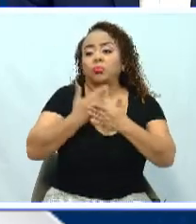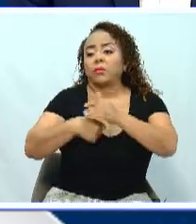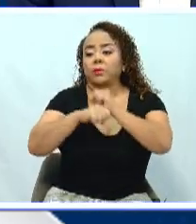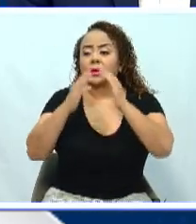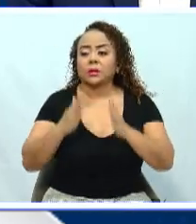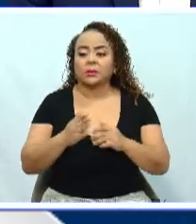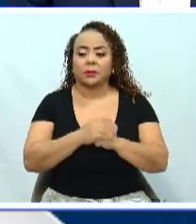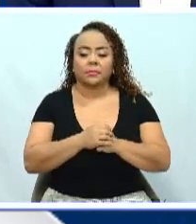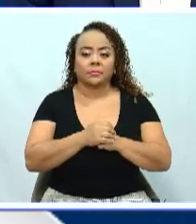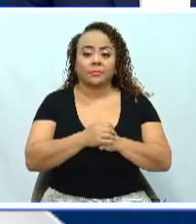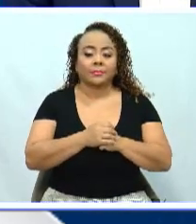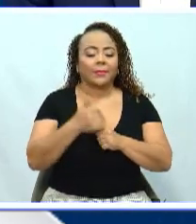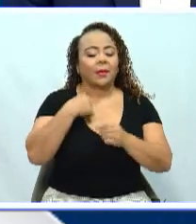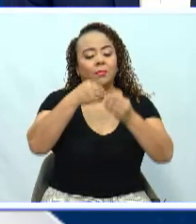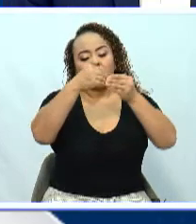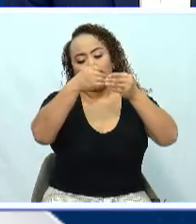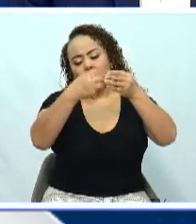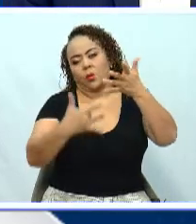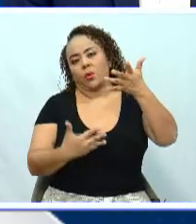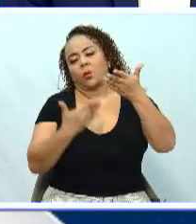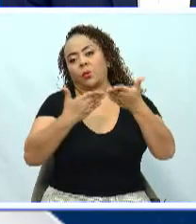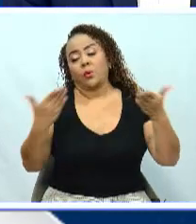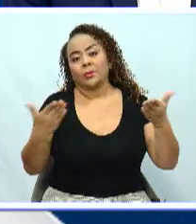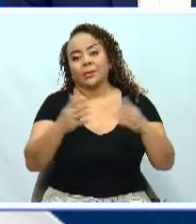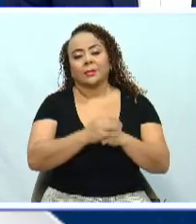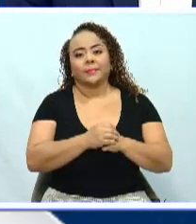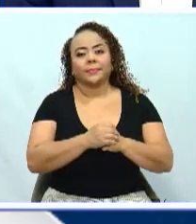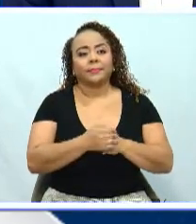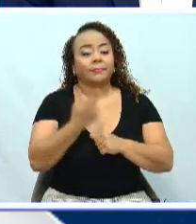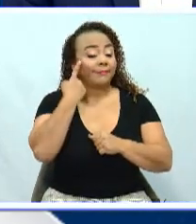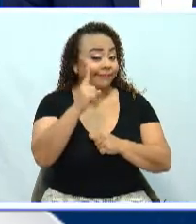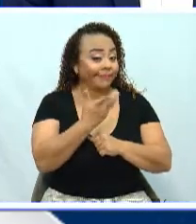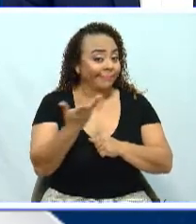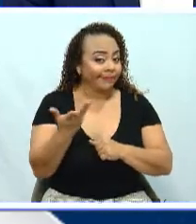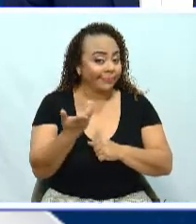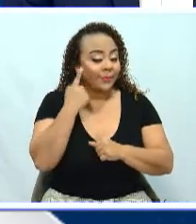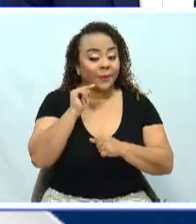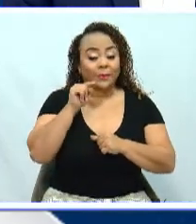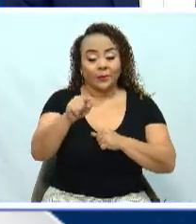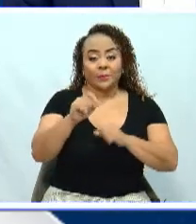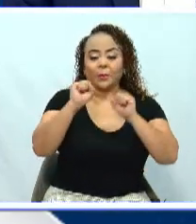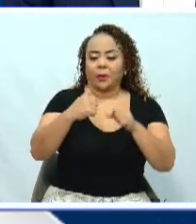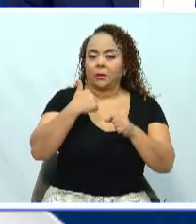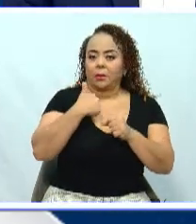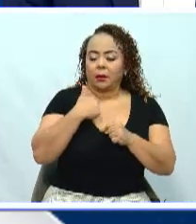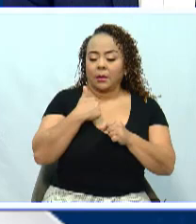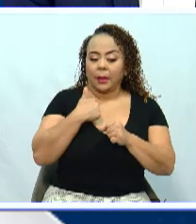Hay un montón de cosas alrededor para que para que usted se gane